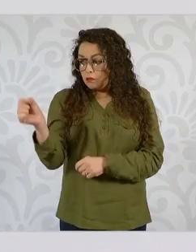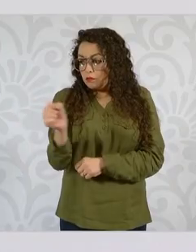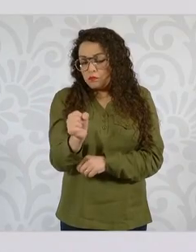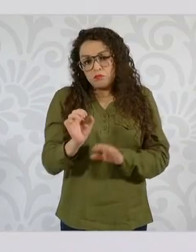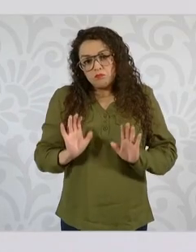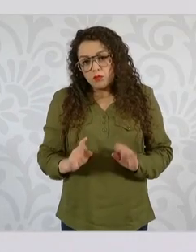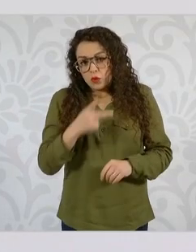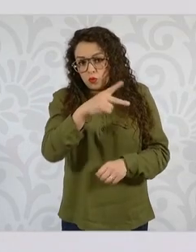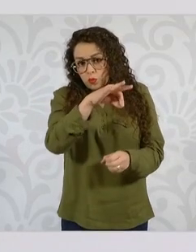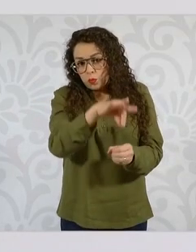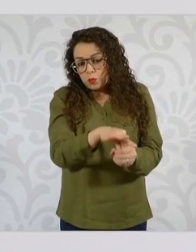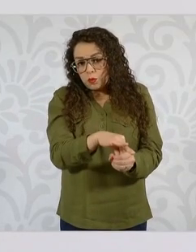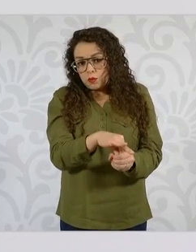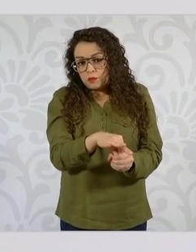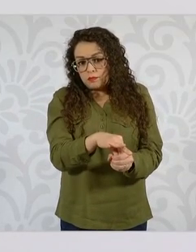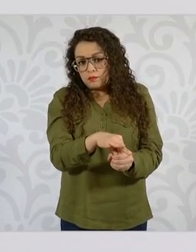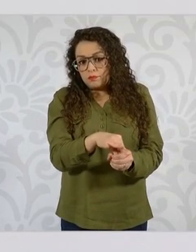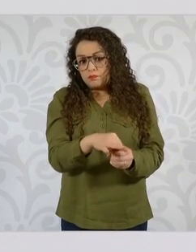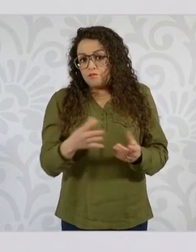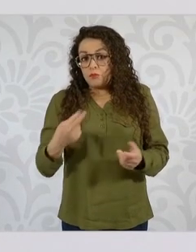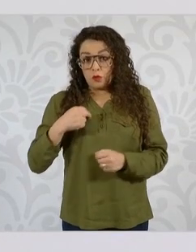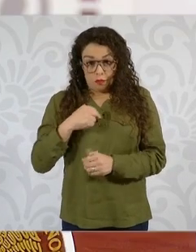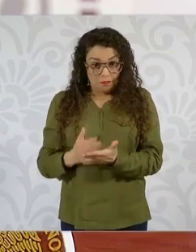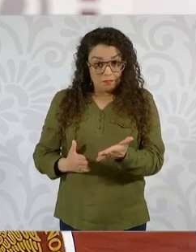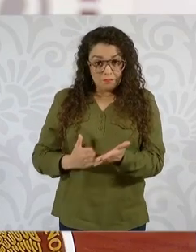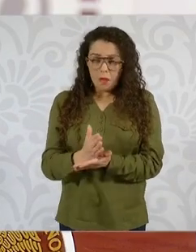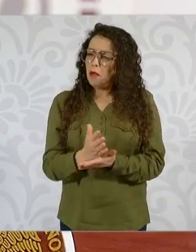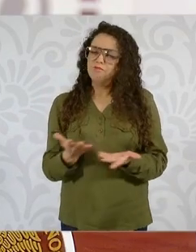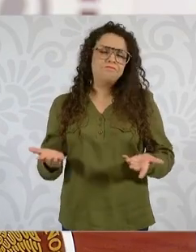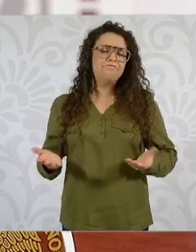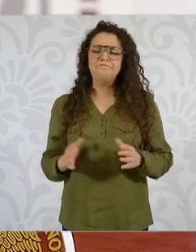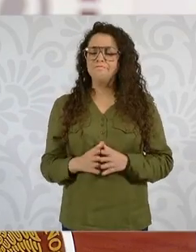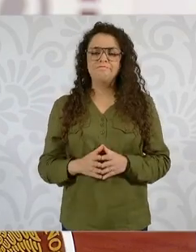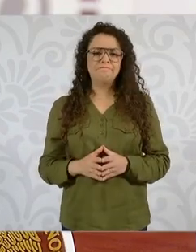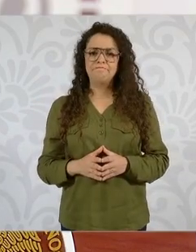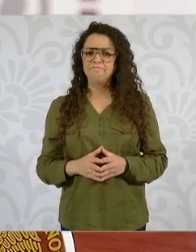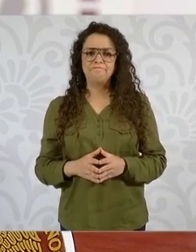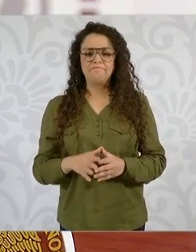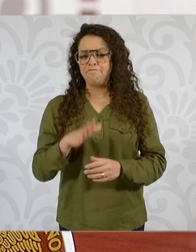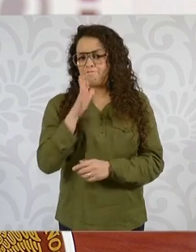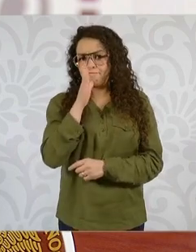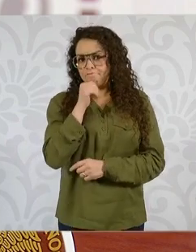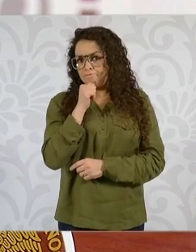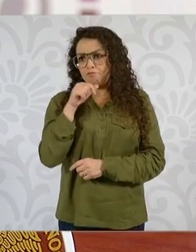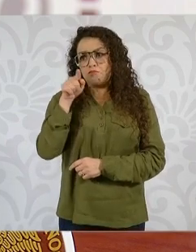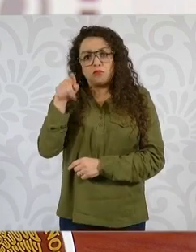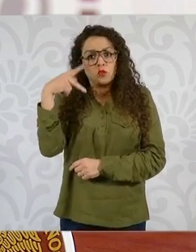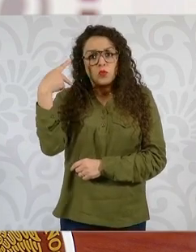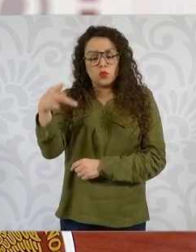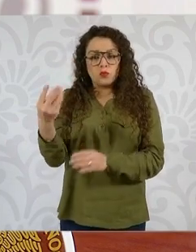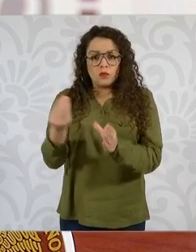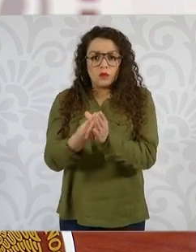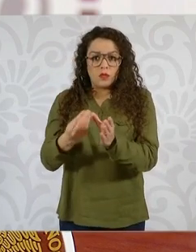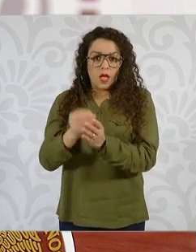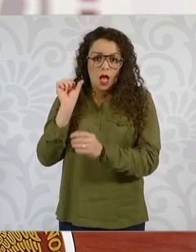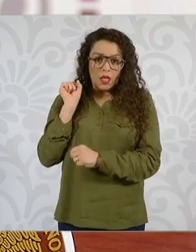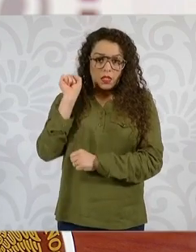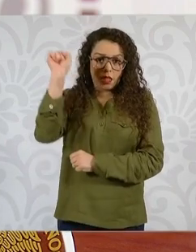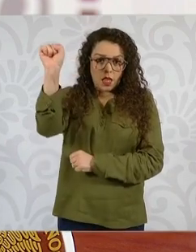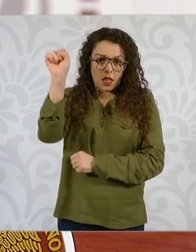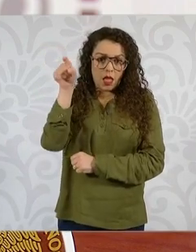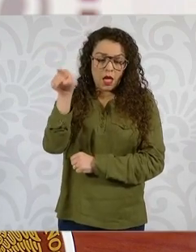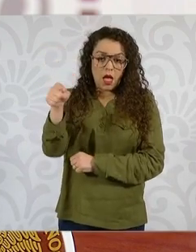eso es nosotros no tenemos por qué meternos a una elección sindical eso se hacía antes